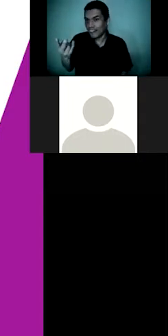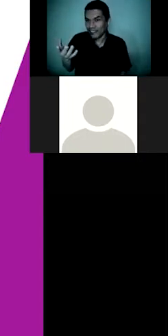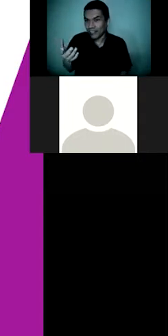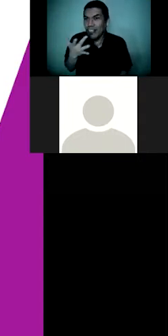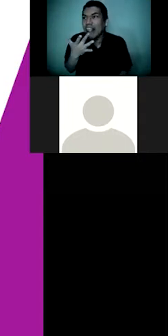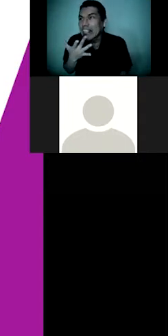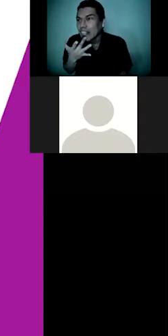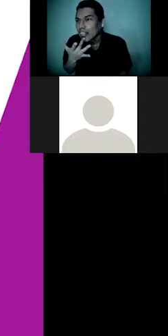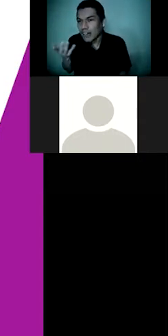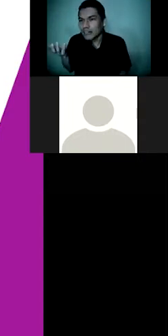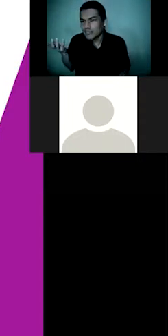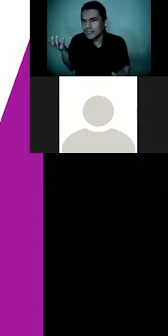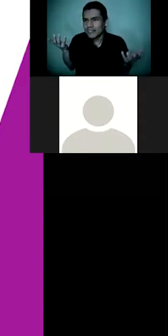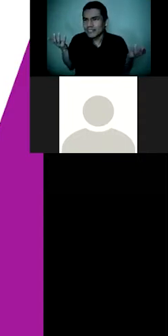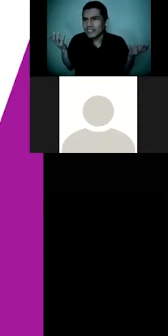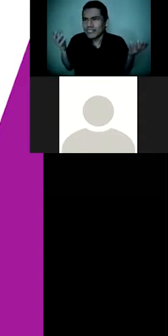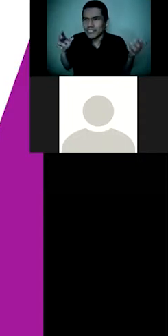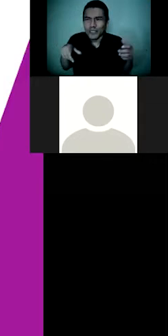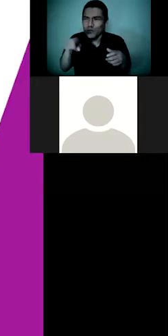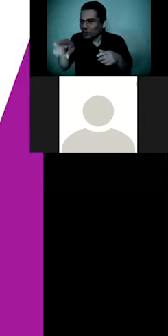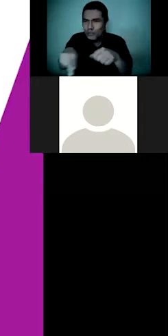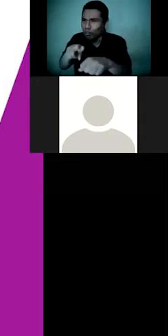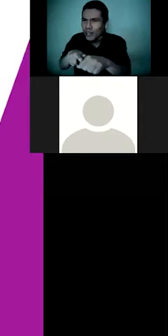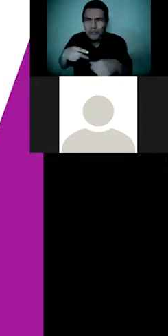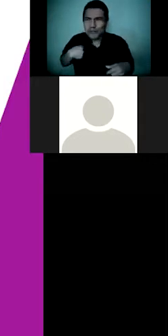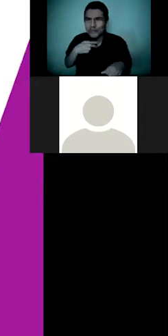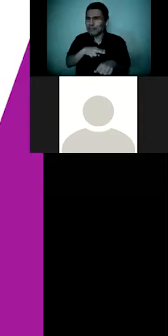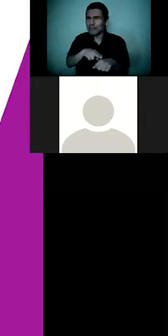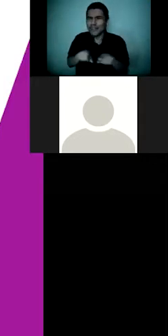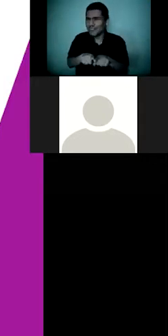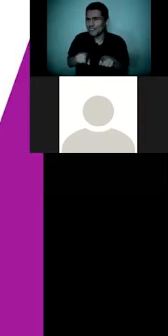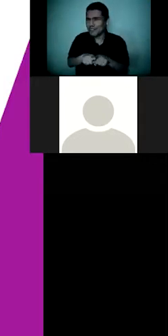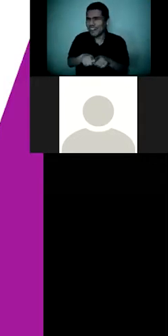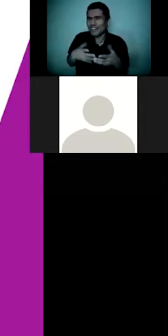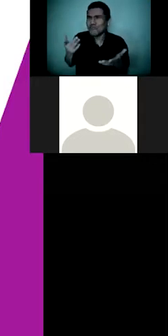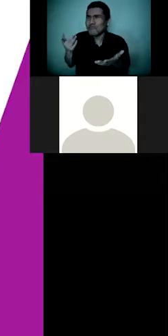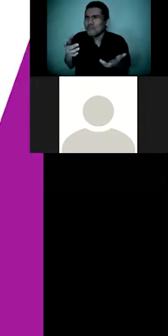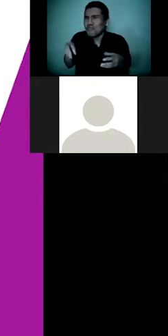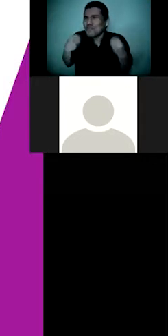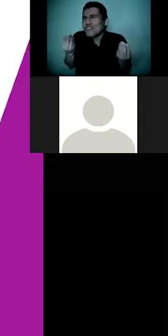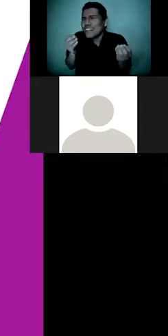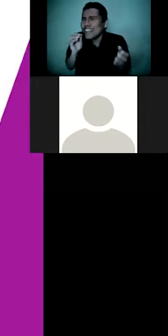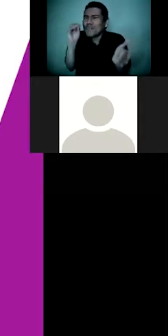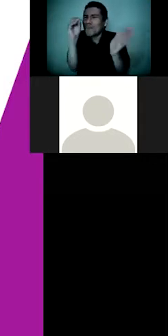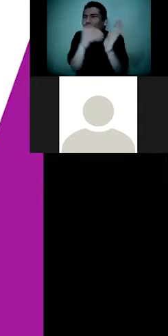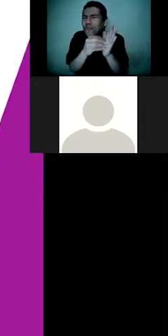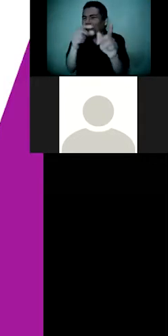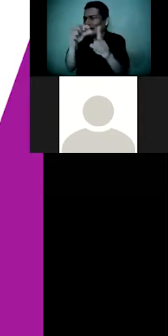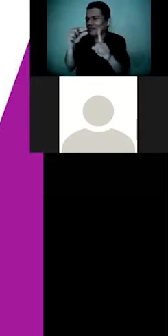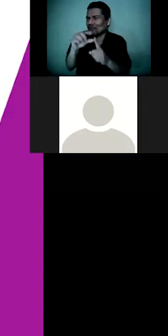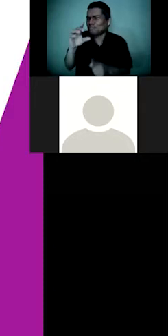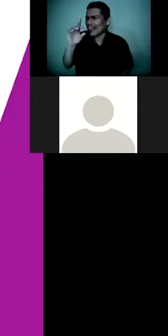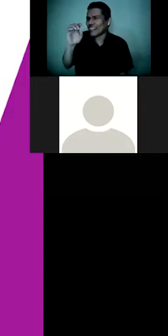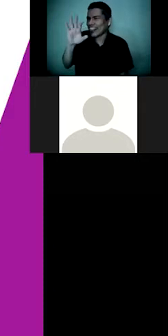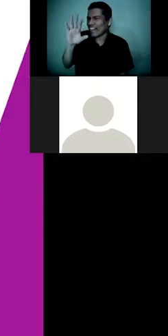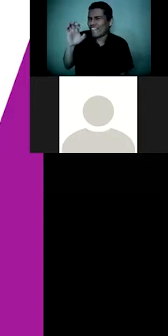¿Sí? ¿Tú puedes ver? ¿Puedes saborear? Normal, somos iguales. Entonces, ¿por